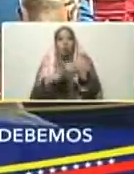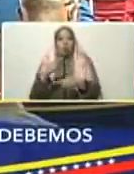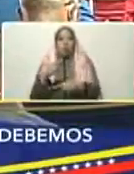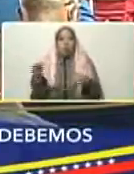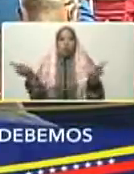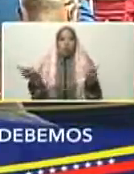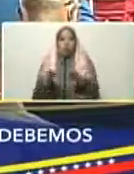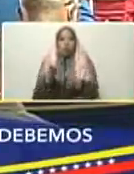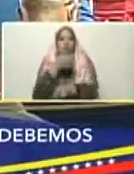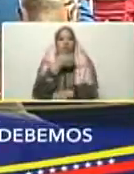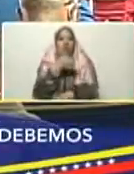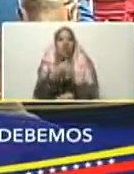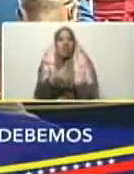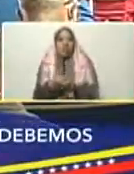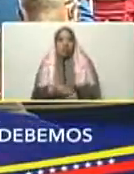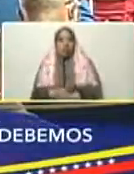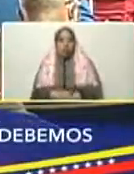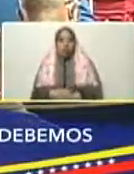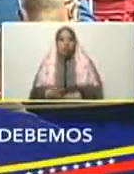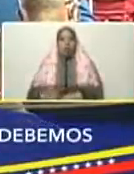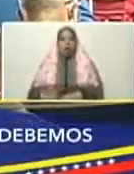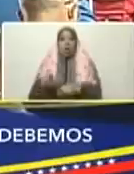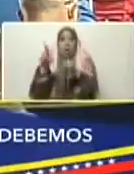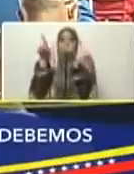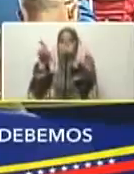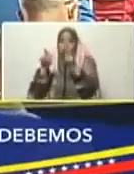le hemos pasado pruebas importantes